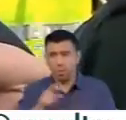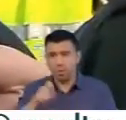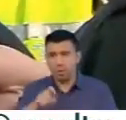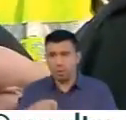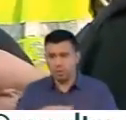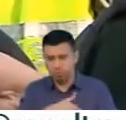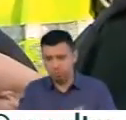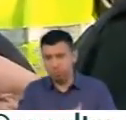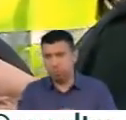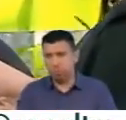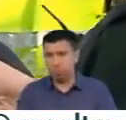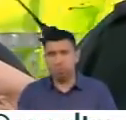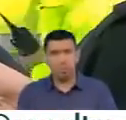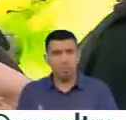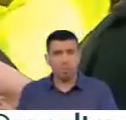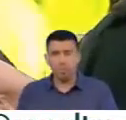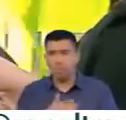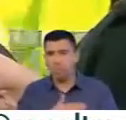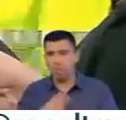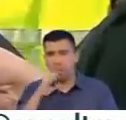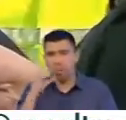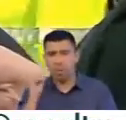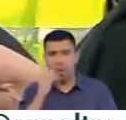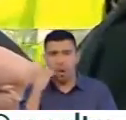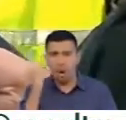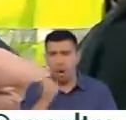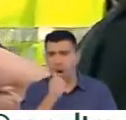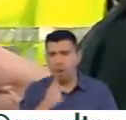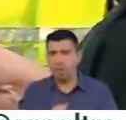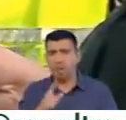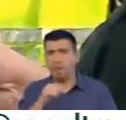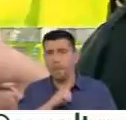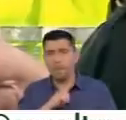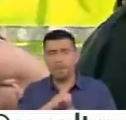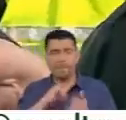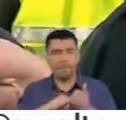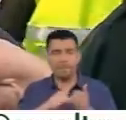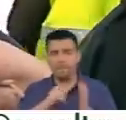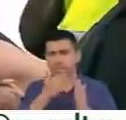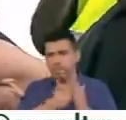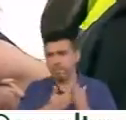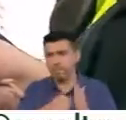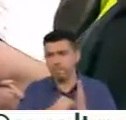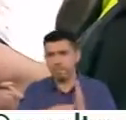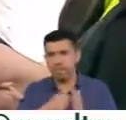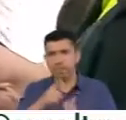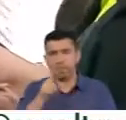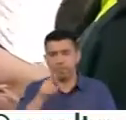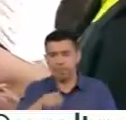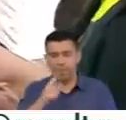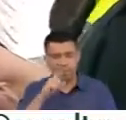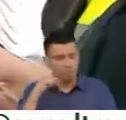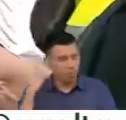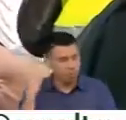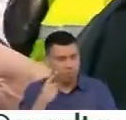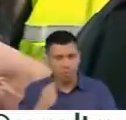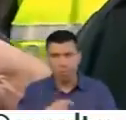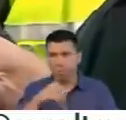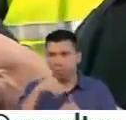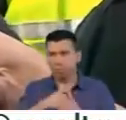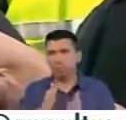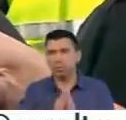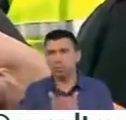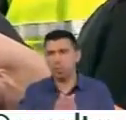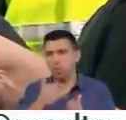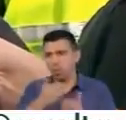las mujeres. Precisamente ahorita hablábamos que muchas mujeres andan indocumentadas. Yo creo que en estos momentos es necesario que todos tengamos nuestros documentos en el